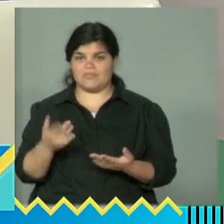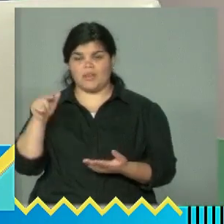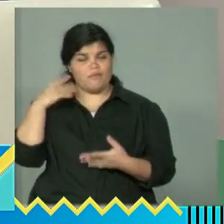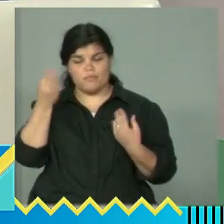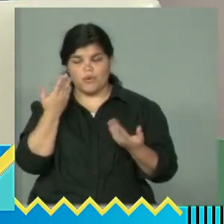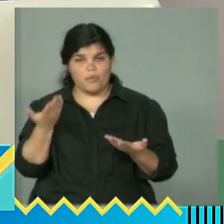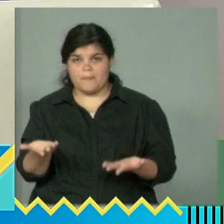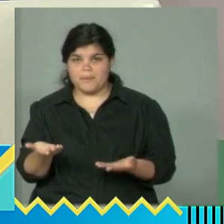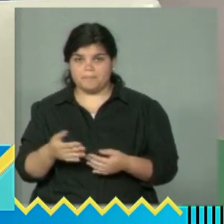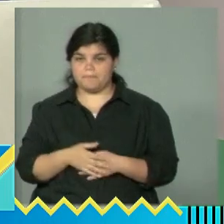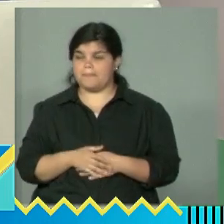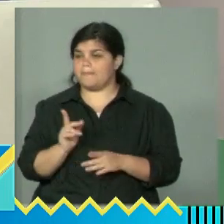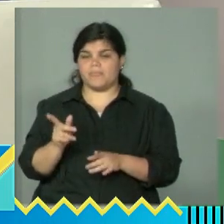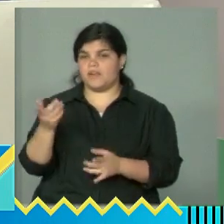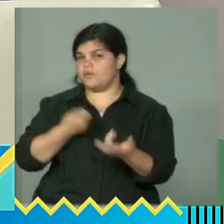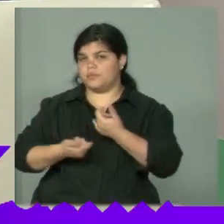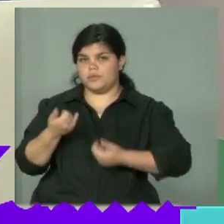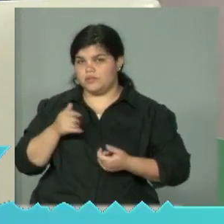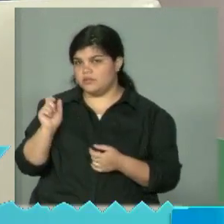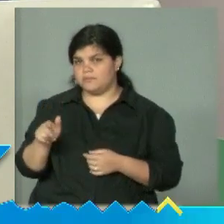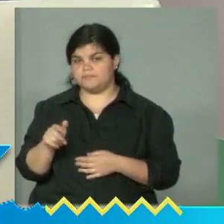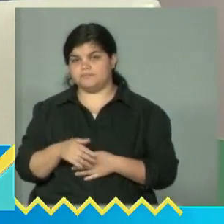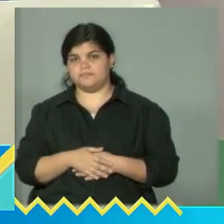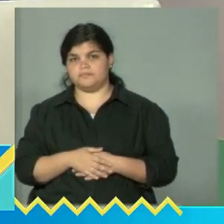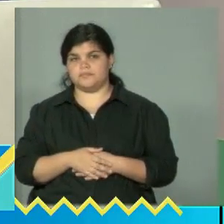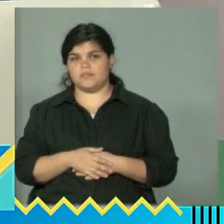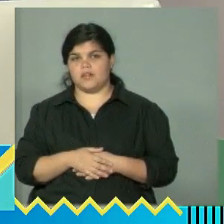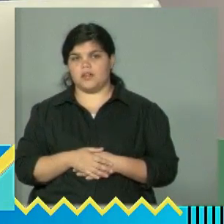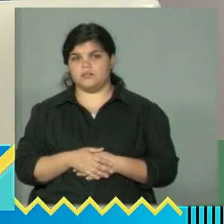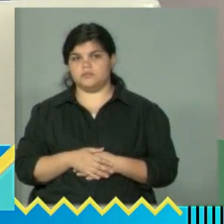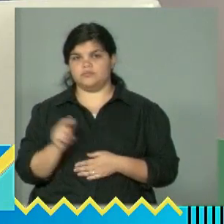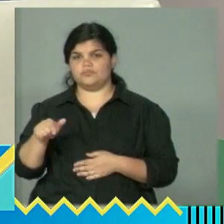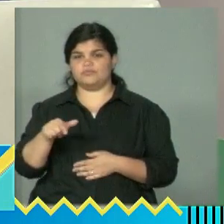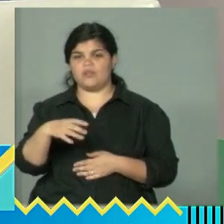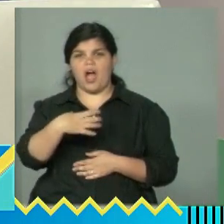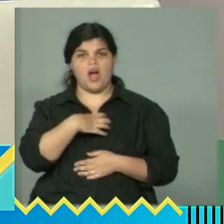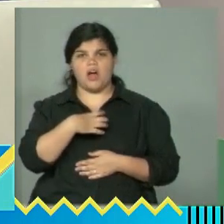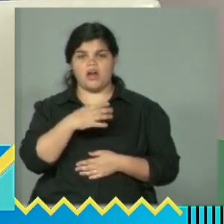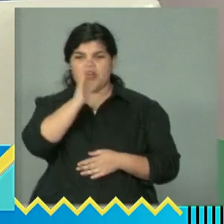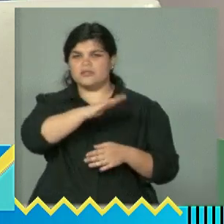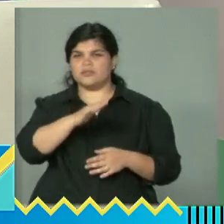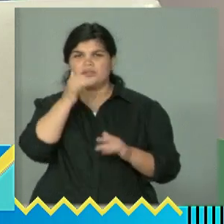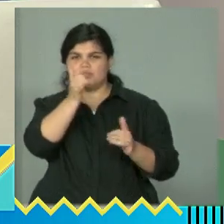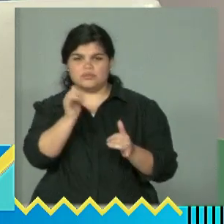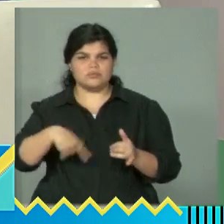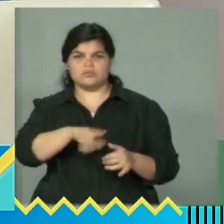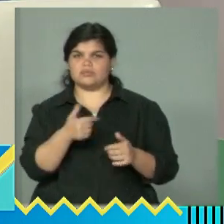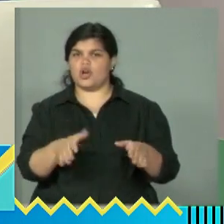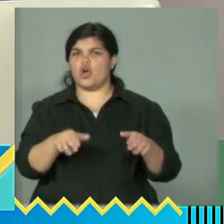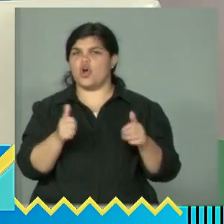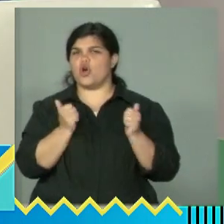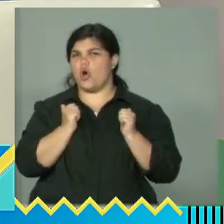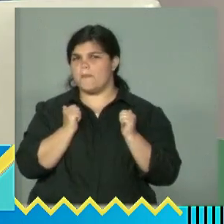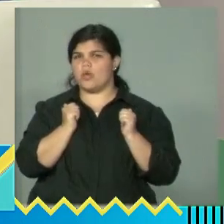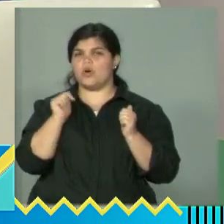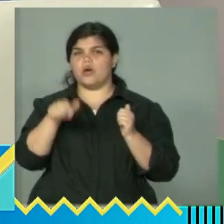poco lo que comenta. Creo que los chicos están como muy cómodos. Las herramientas informáticas hacen que todo les